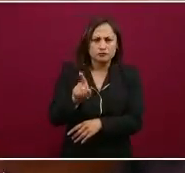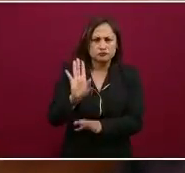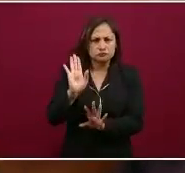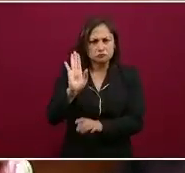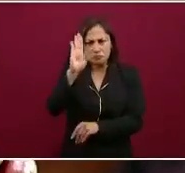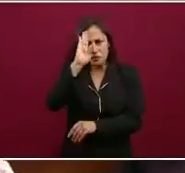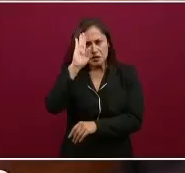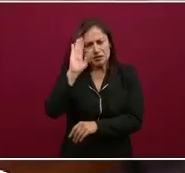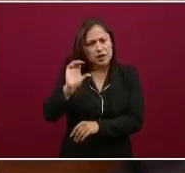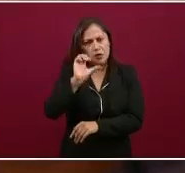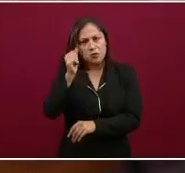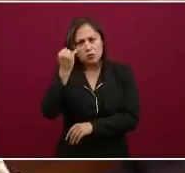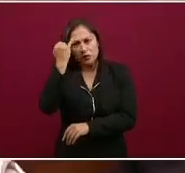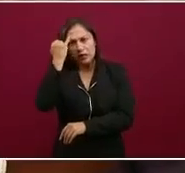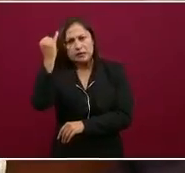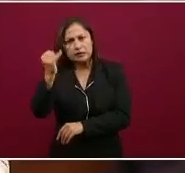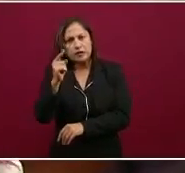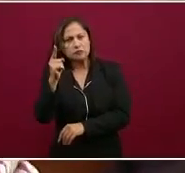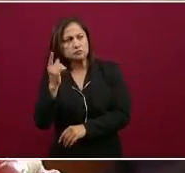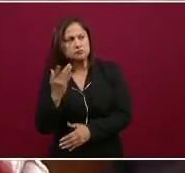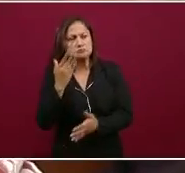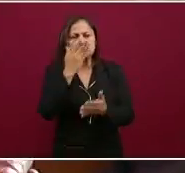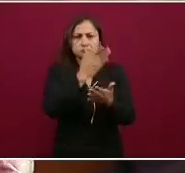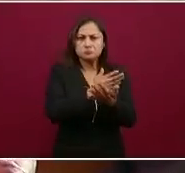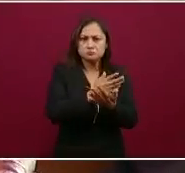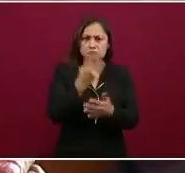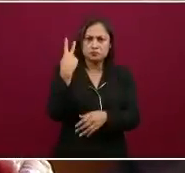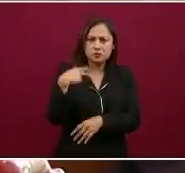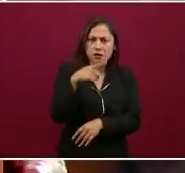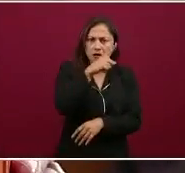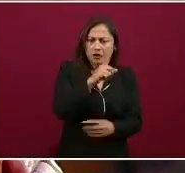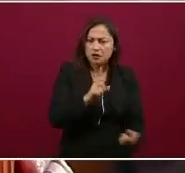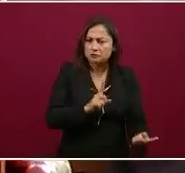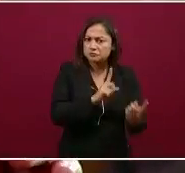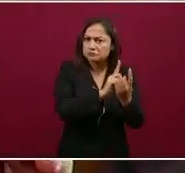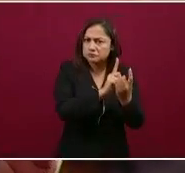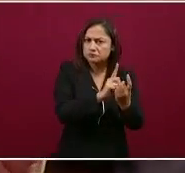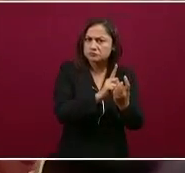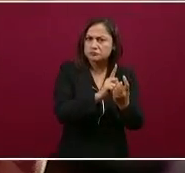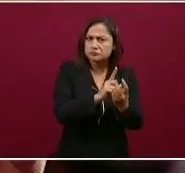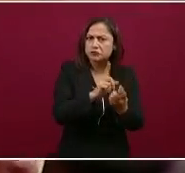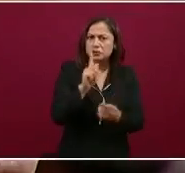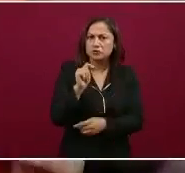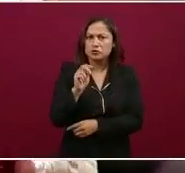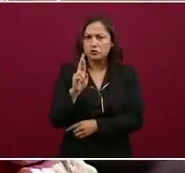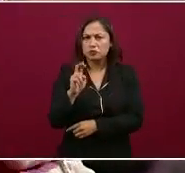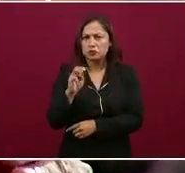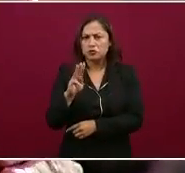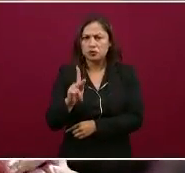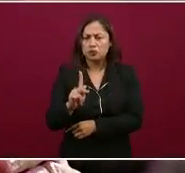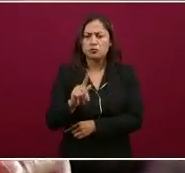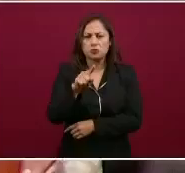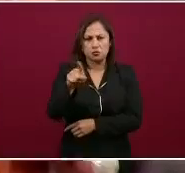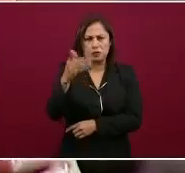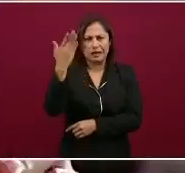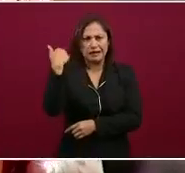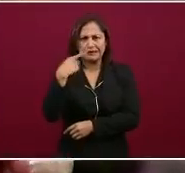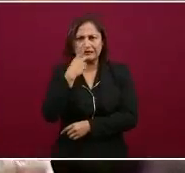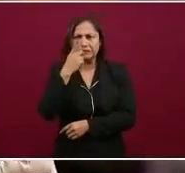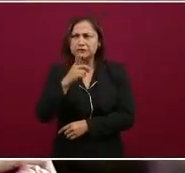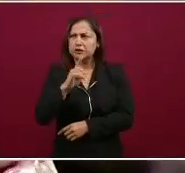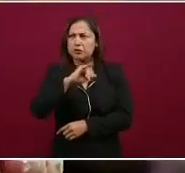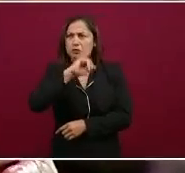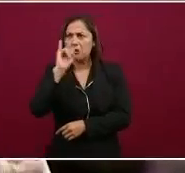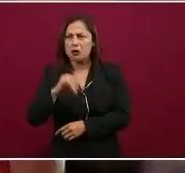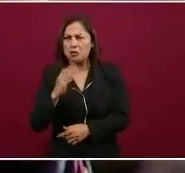viajar, a reunirse con el presidente Donald Trump, toda vez de que se ha manejado que usted no iba a salir del país, pero sin embargo el tema lo